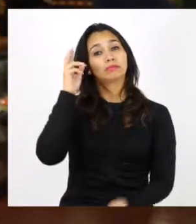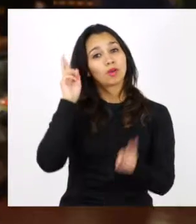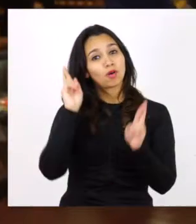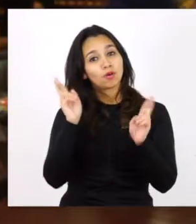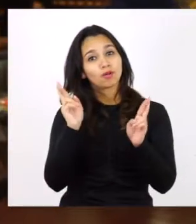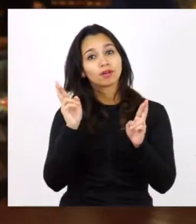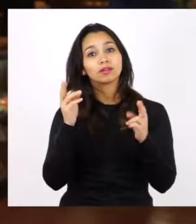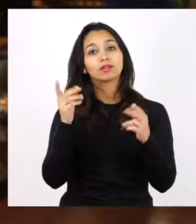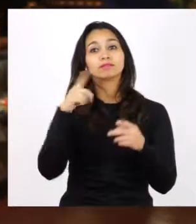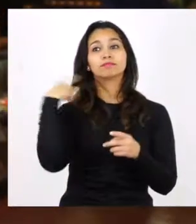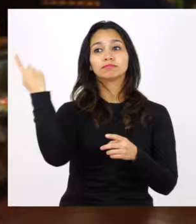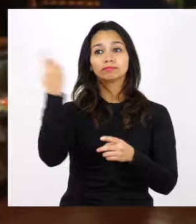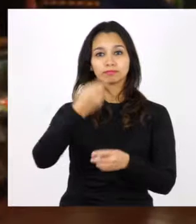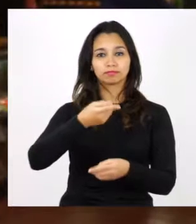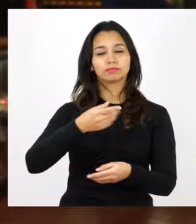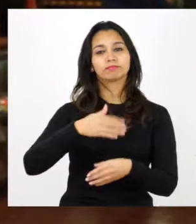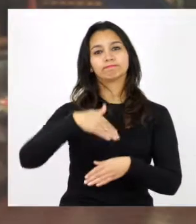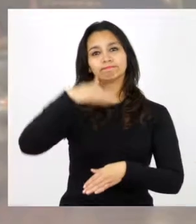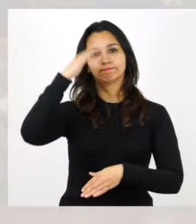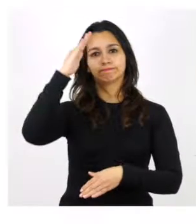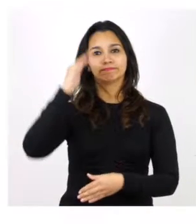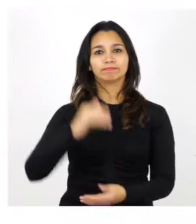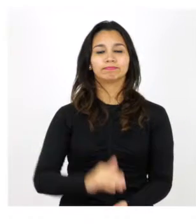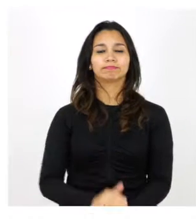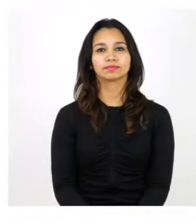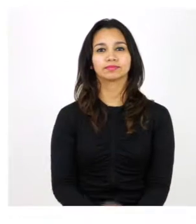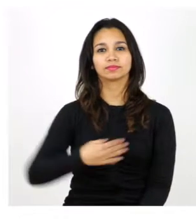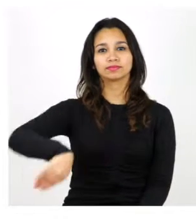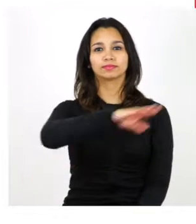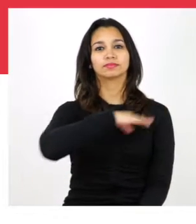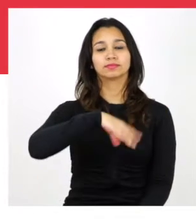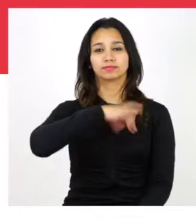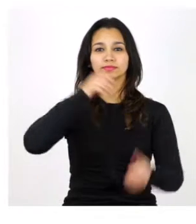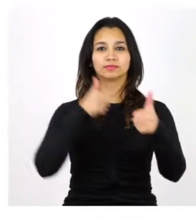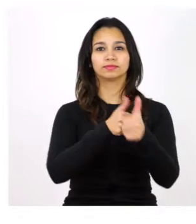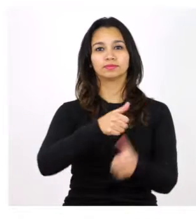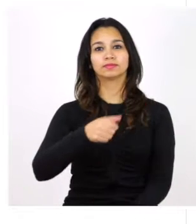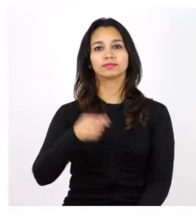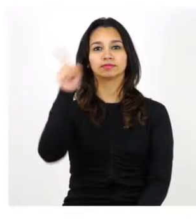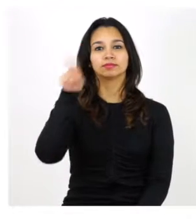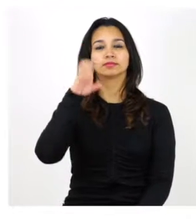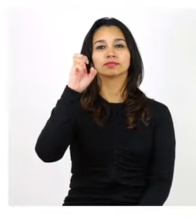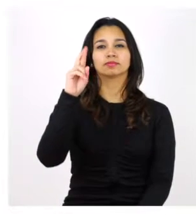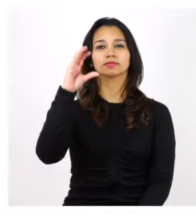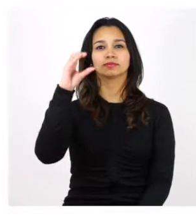proyecto y ojalá resulte a nivel nacional. Cercotec, Ministerio de